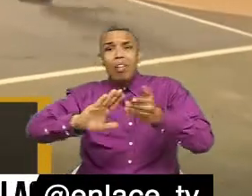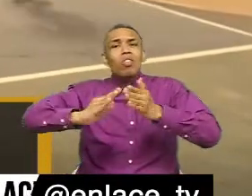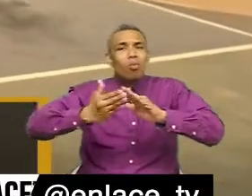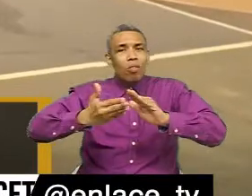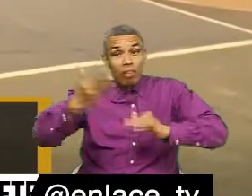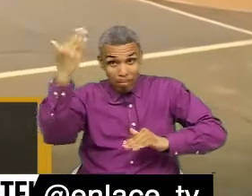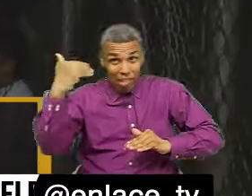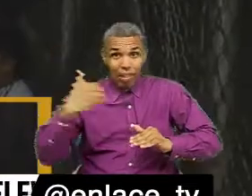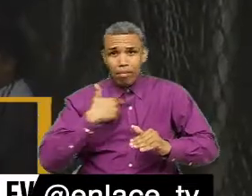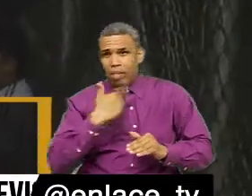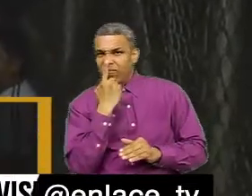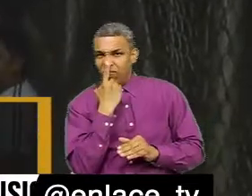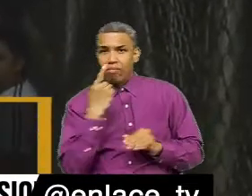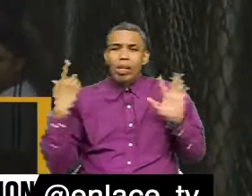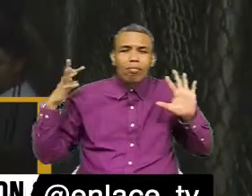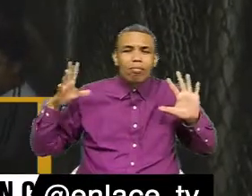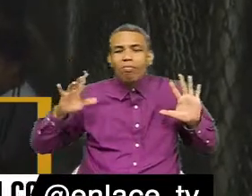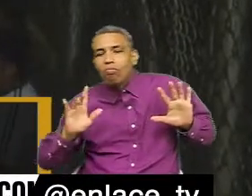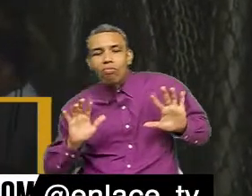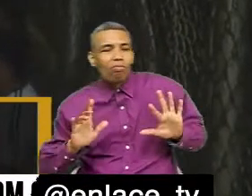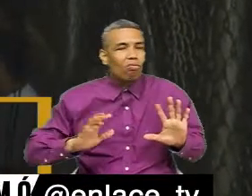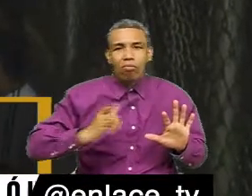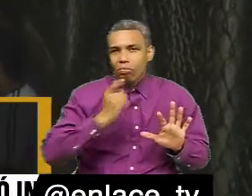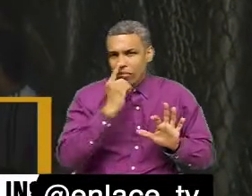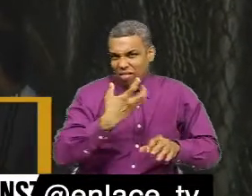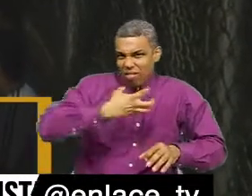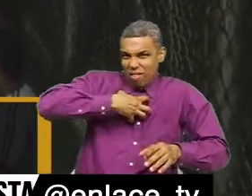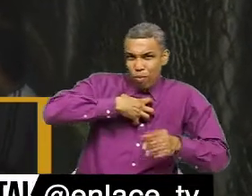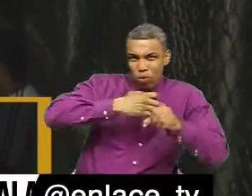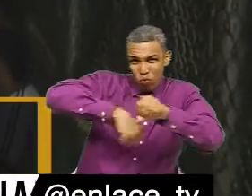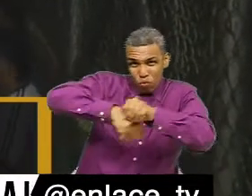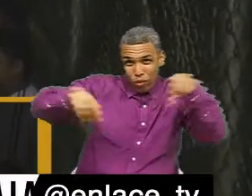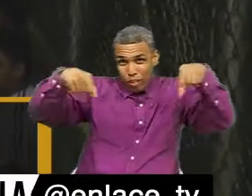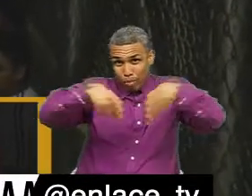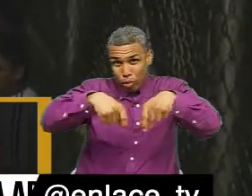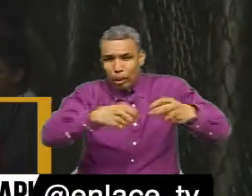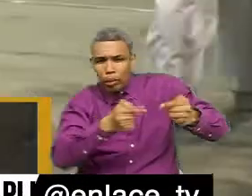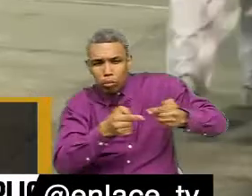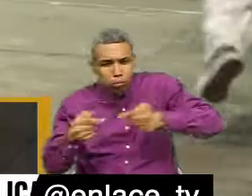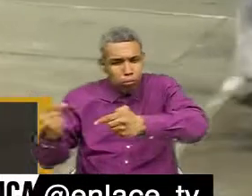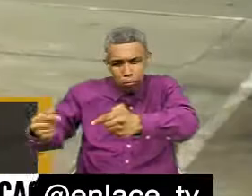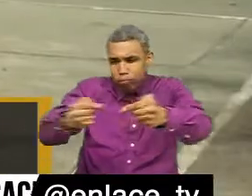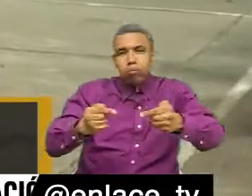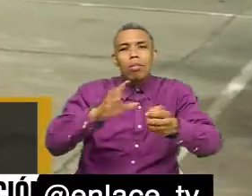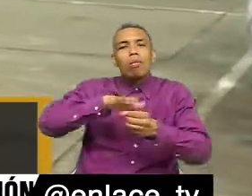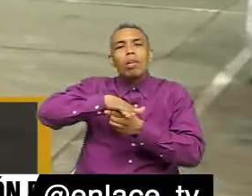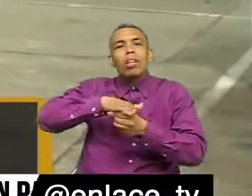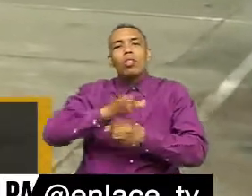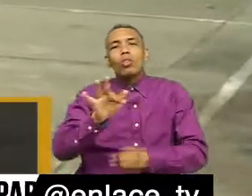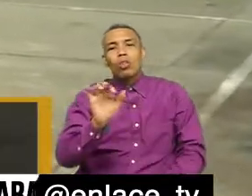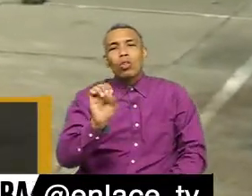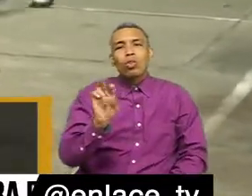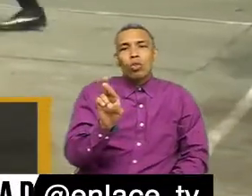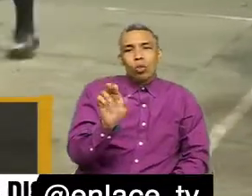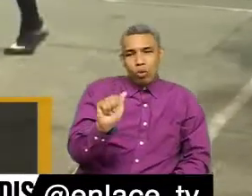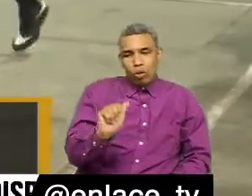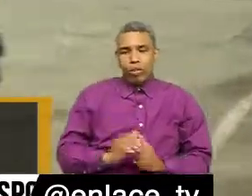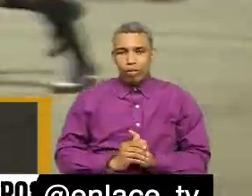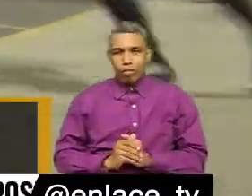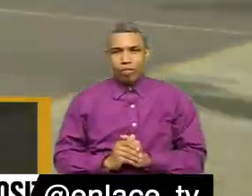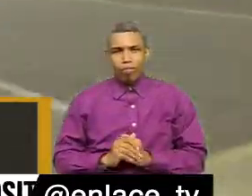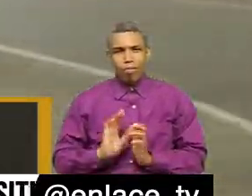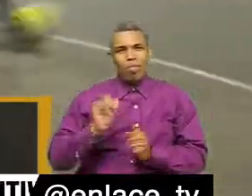a ver, a disfrutar de nuestro torneo acá en el barrio La Tora. La afición del Nororiente ha acompañado este torneo que busca